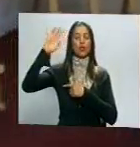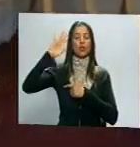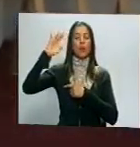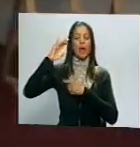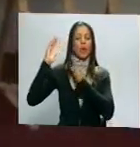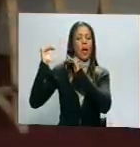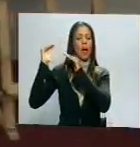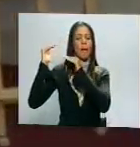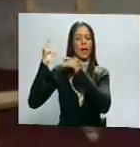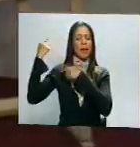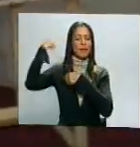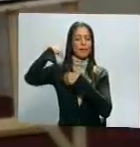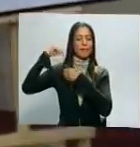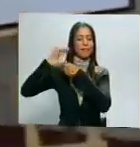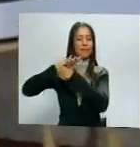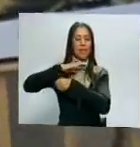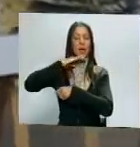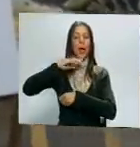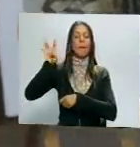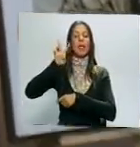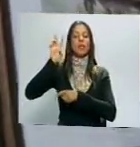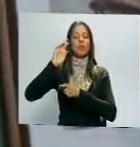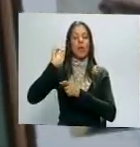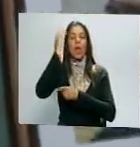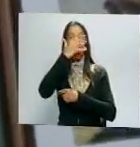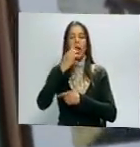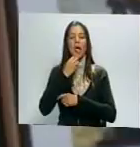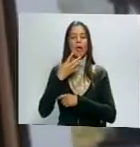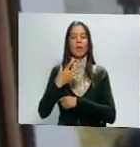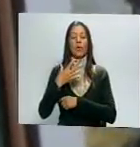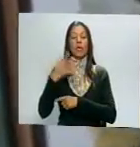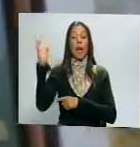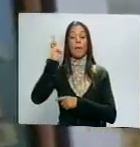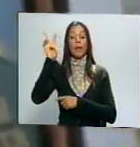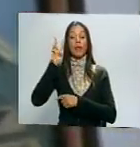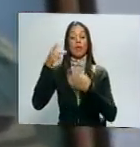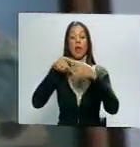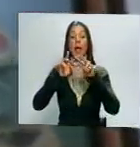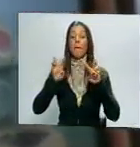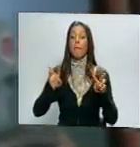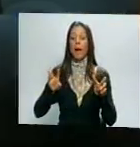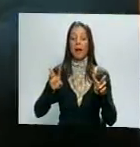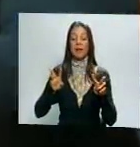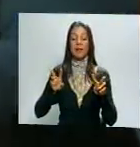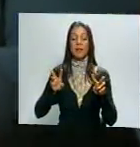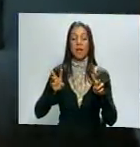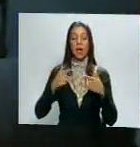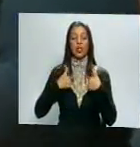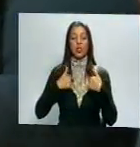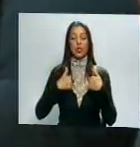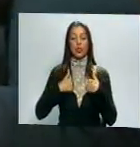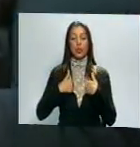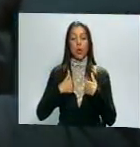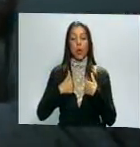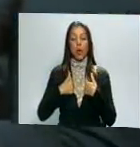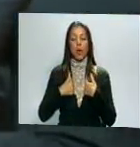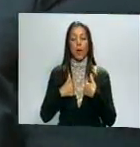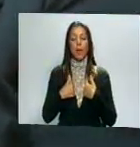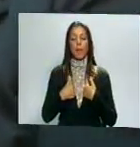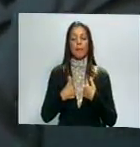esperanza, para una Venezuela hermosa, una Venezuela de paz. Yo, en nombre